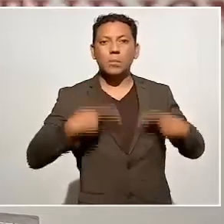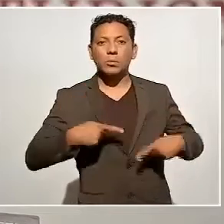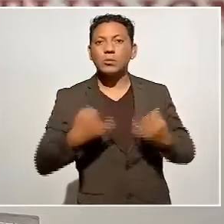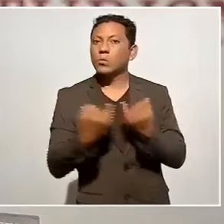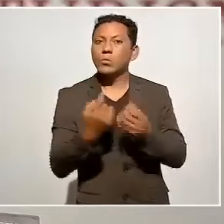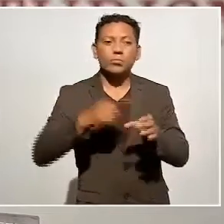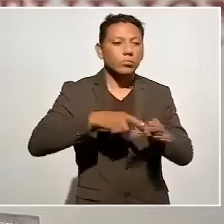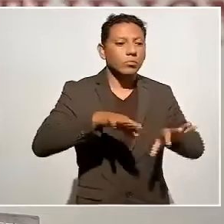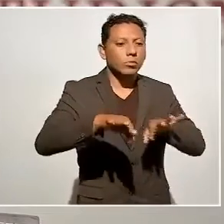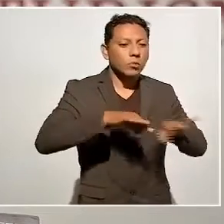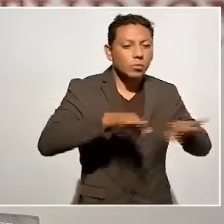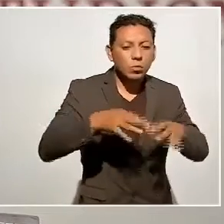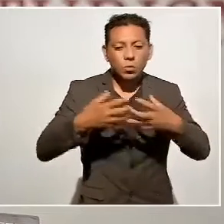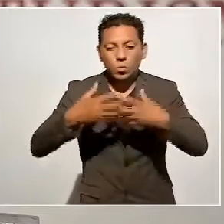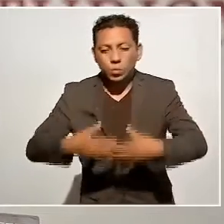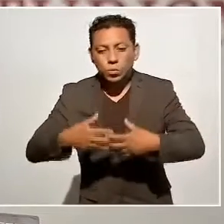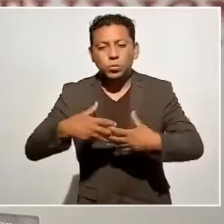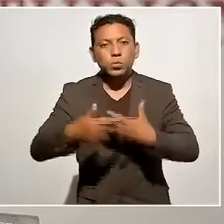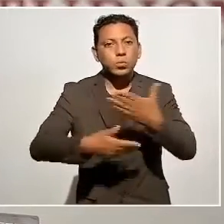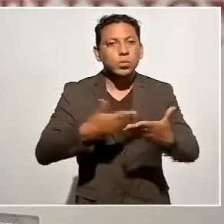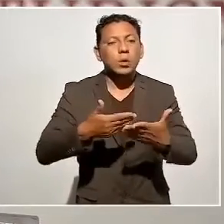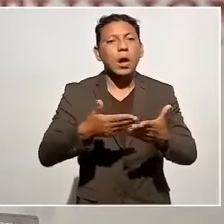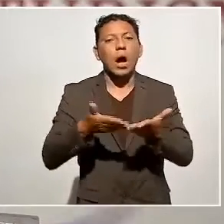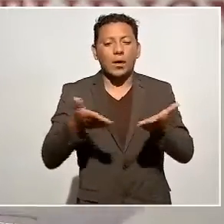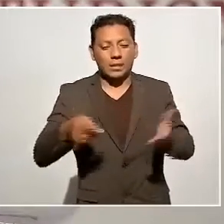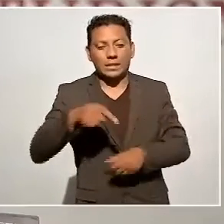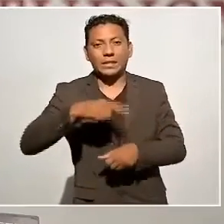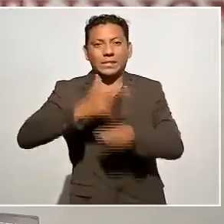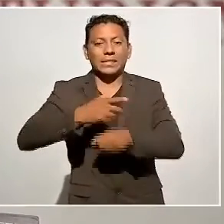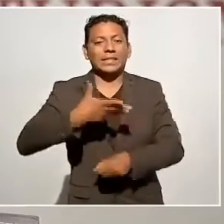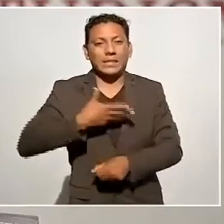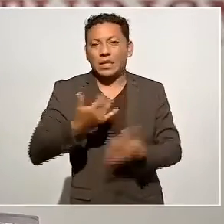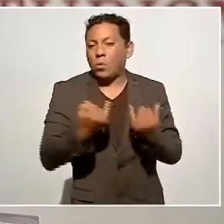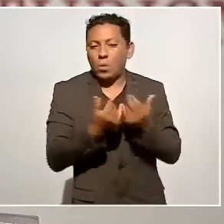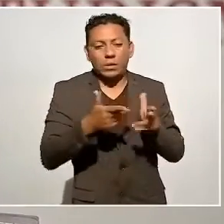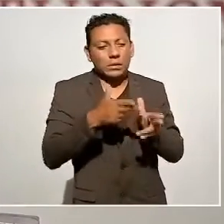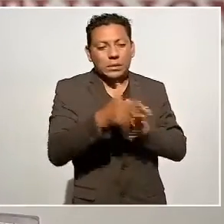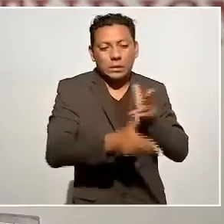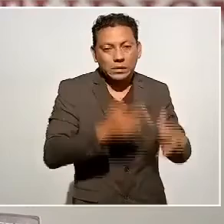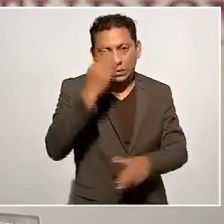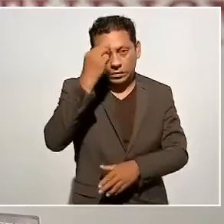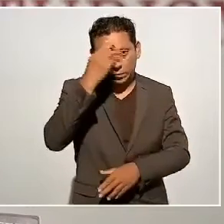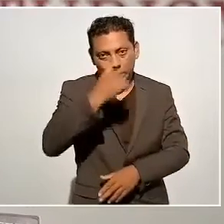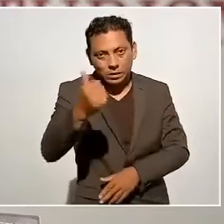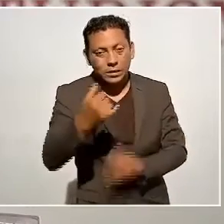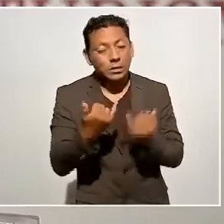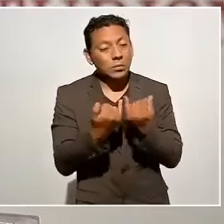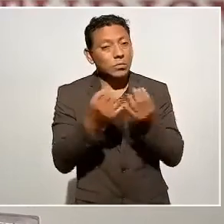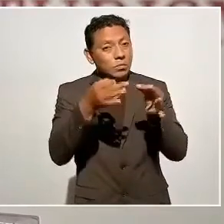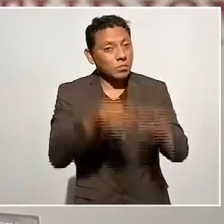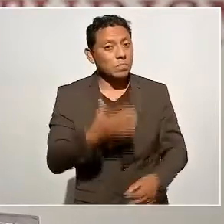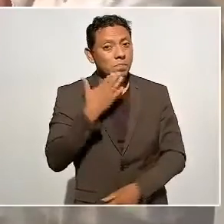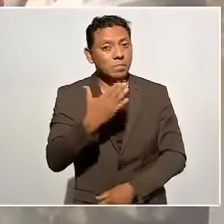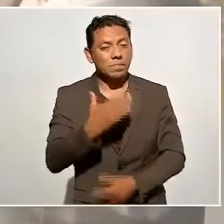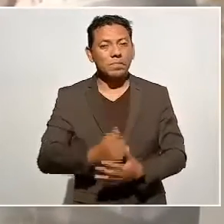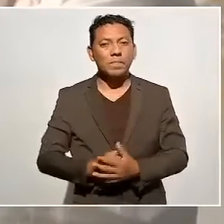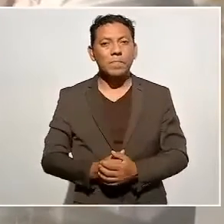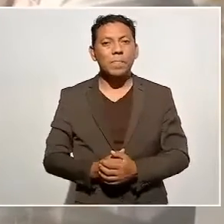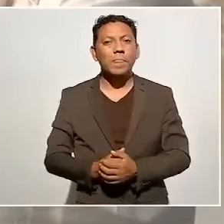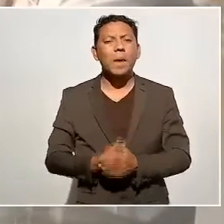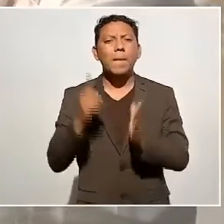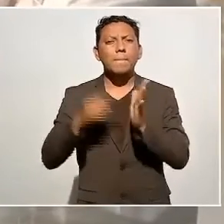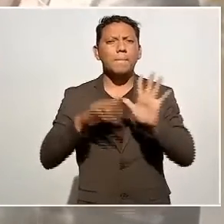las cadenas productivas de corto plazo. El Tren Maya es un gran ejemplo de tal. En los